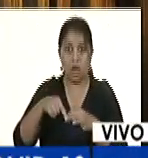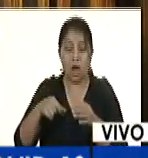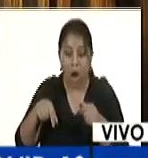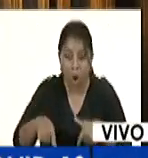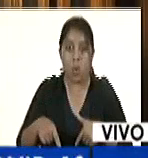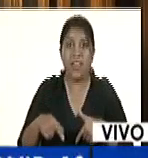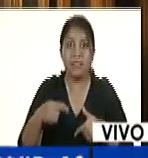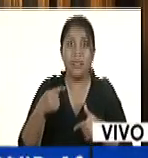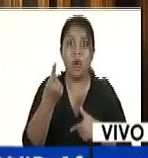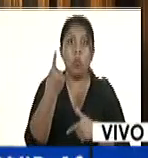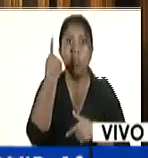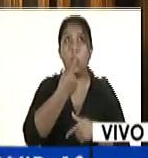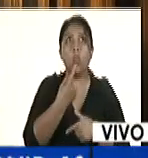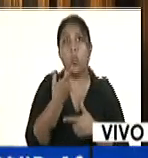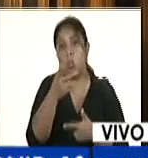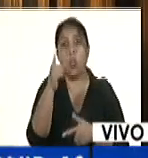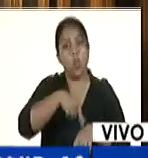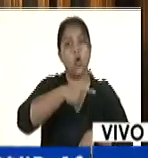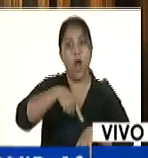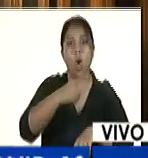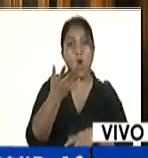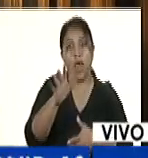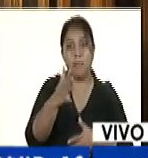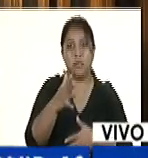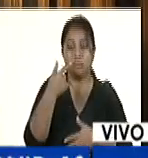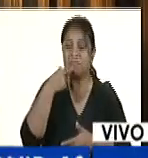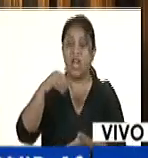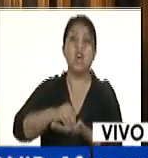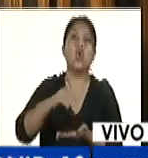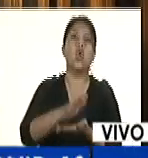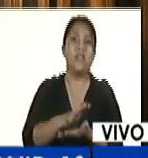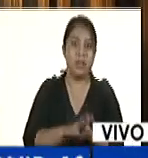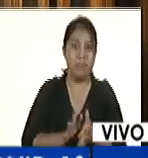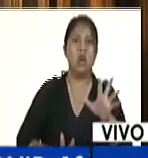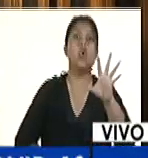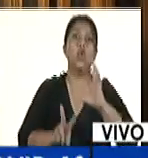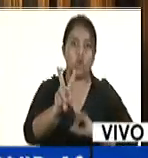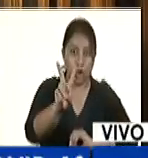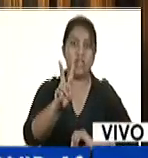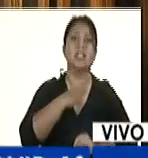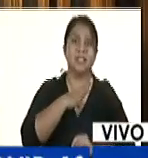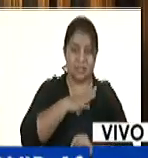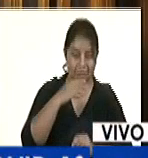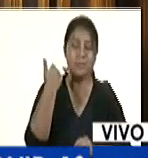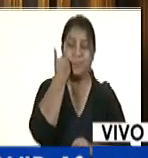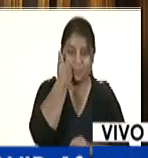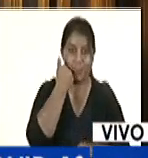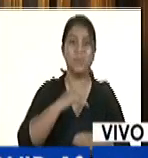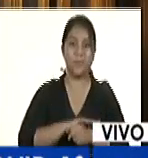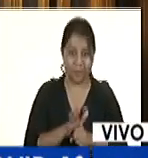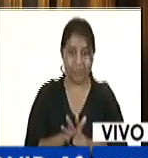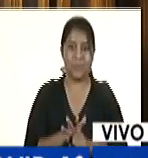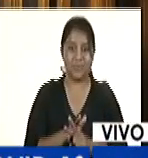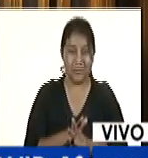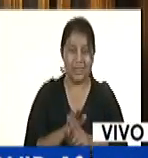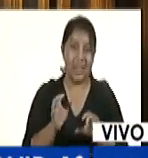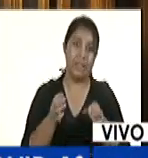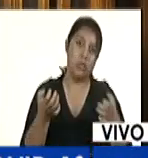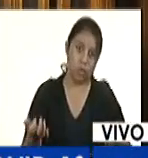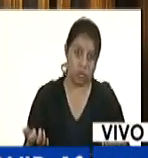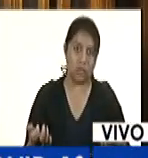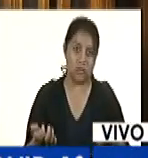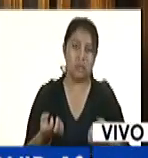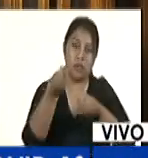hace una hora, hora y media, quedaron confirmados que los 12 están positivos. Por lo tanto,